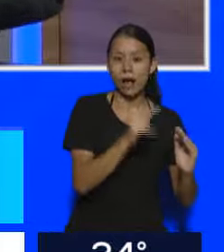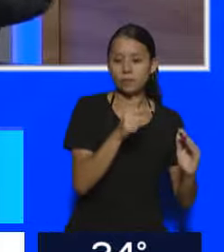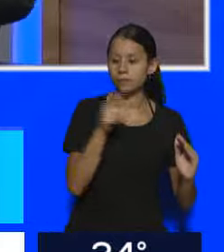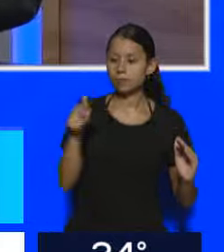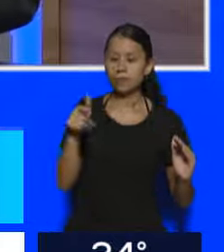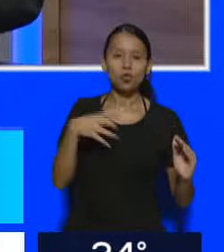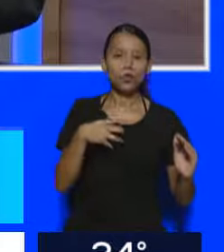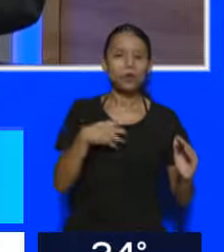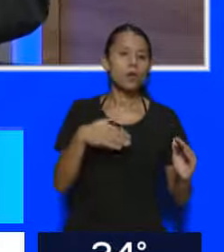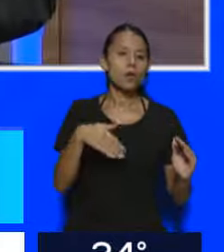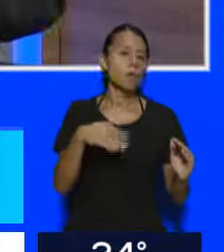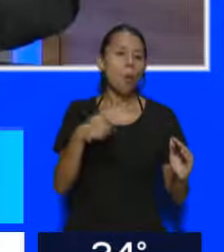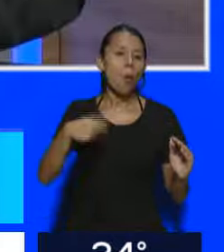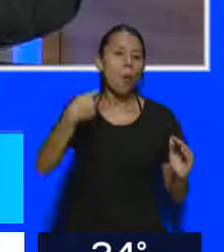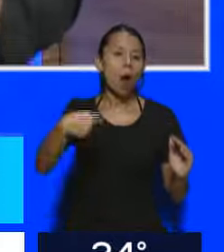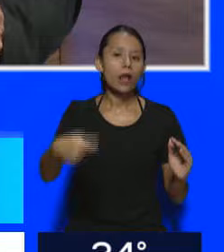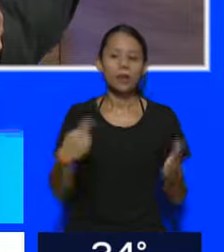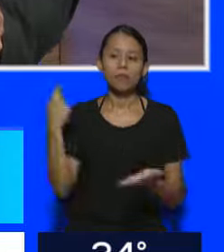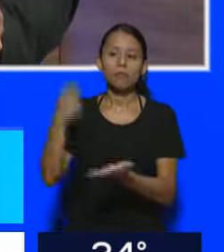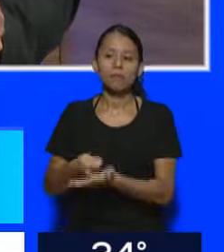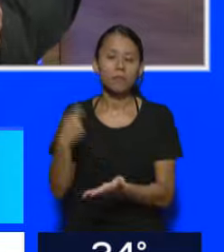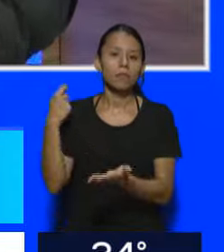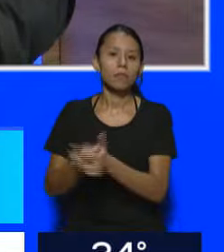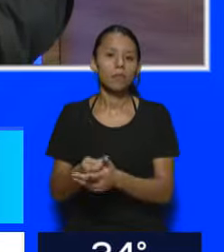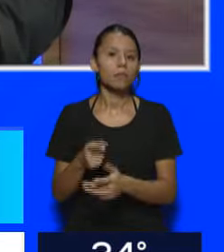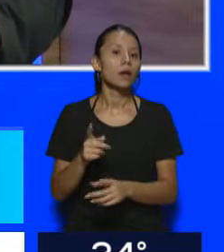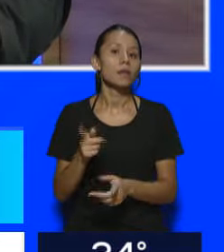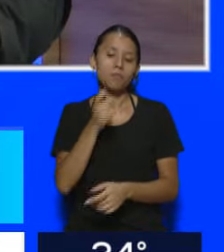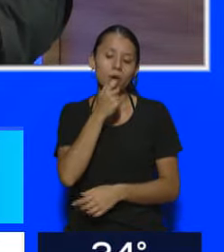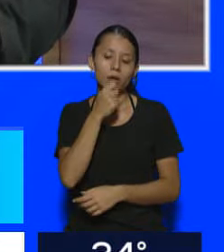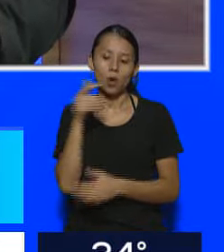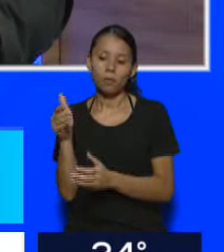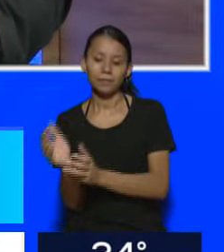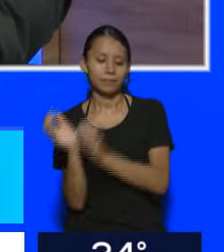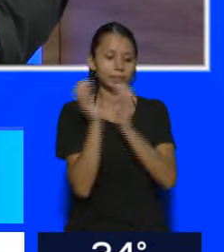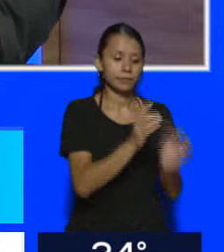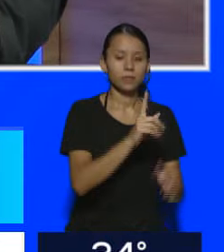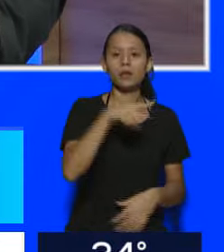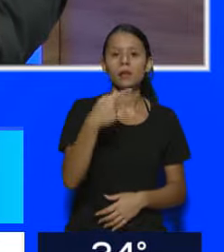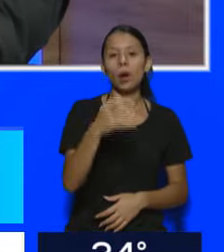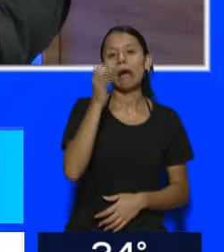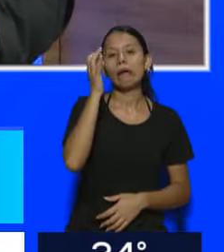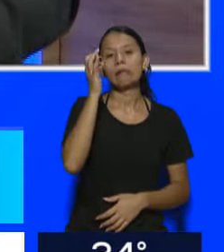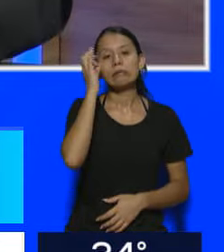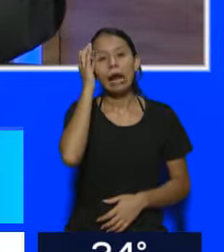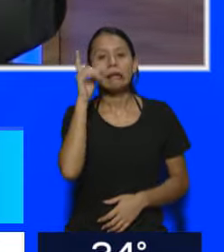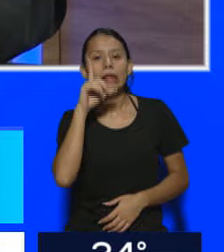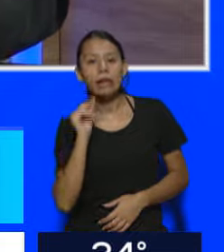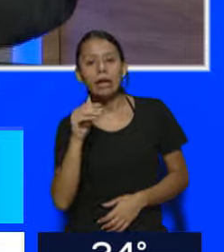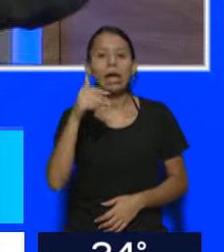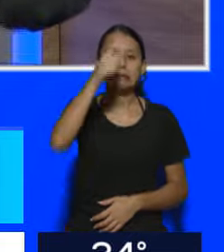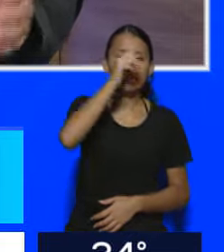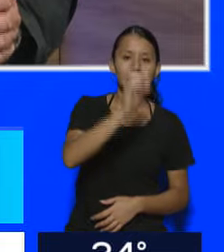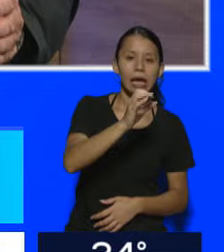cosecha en cuotas. Le hacen una entrega primero y luego ofrecen 30, 60, 90 días, inclusive en algunos